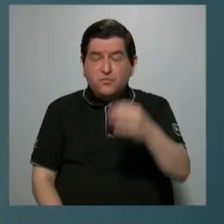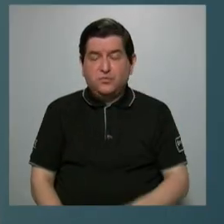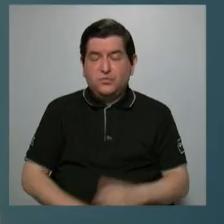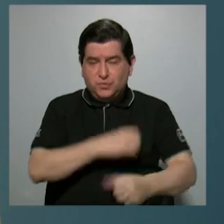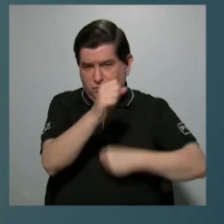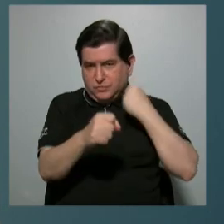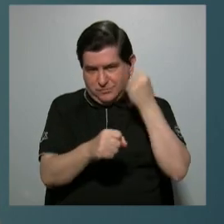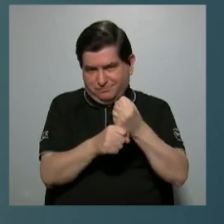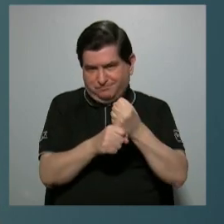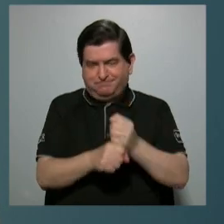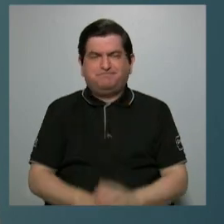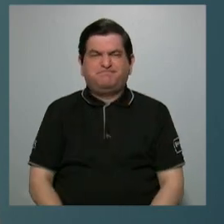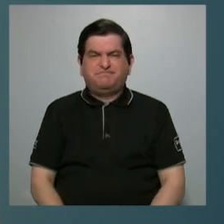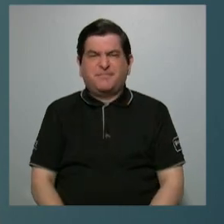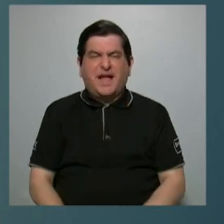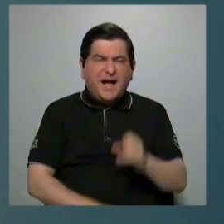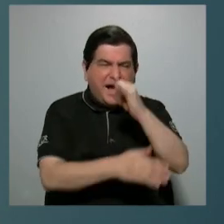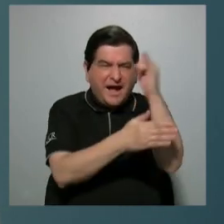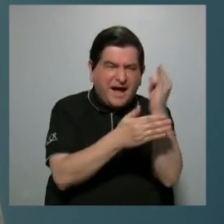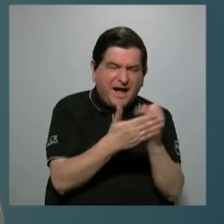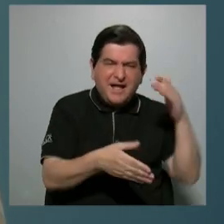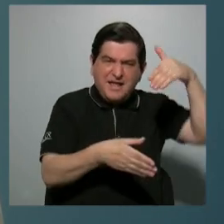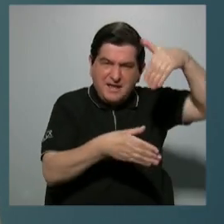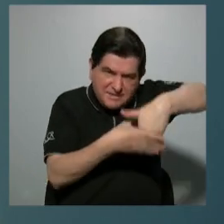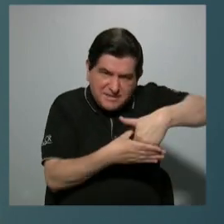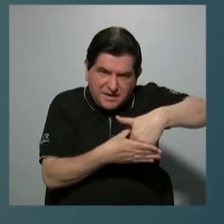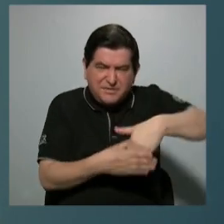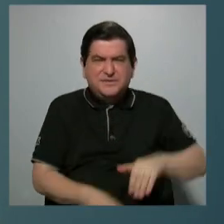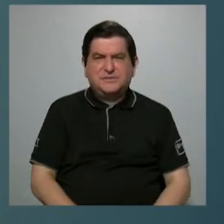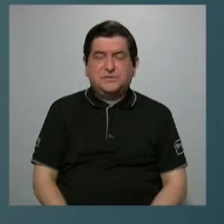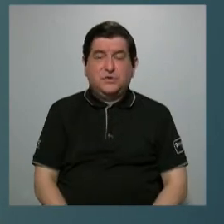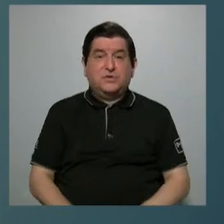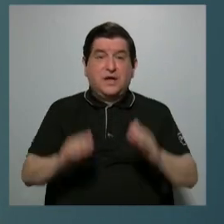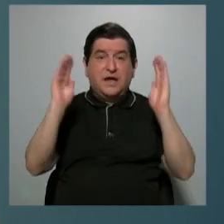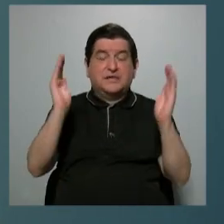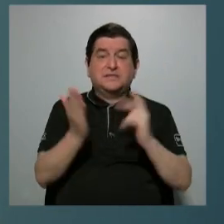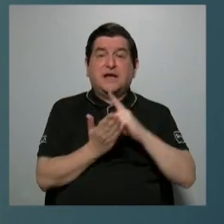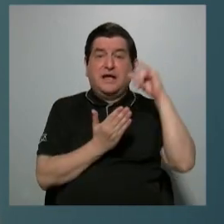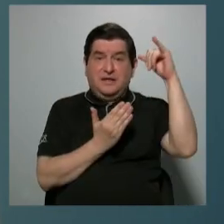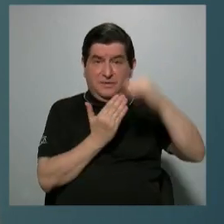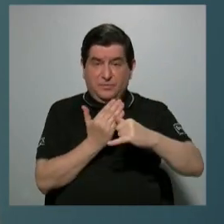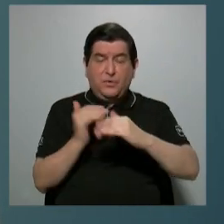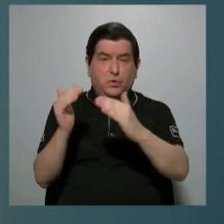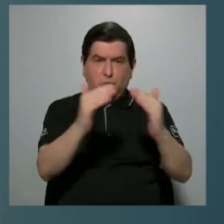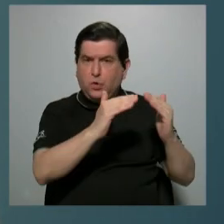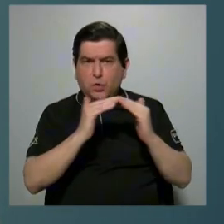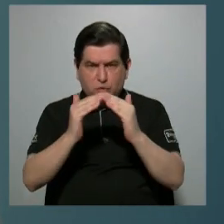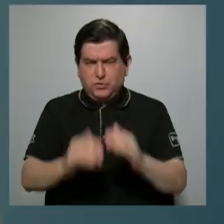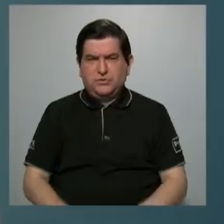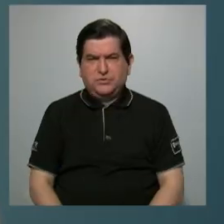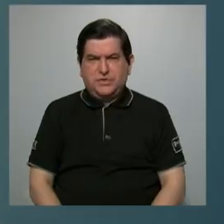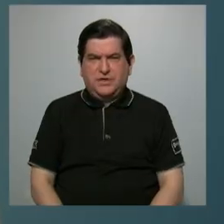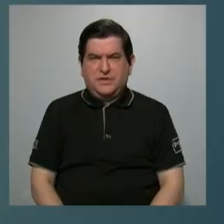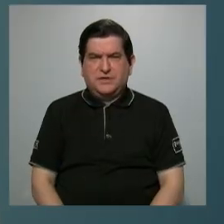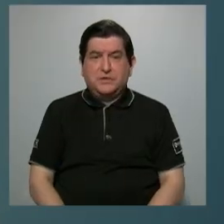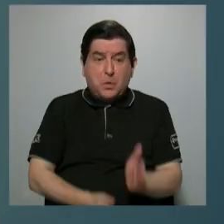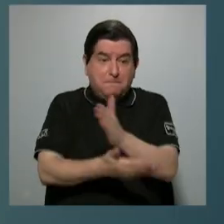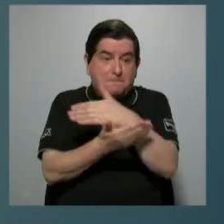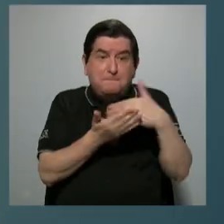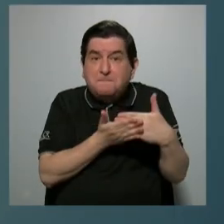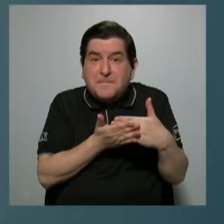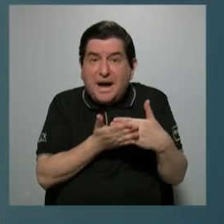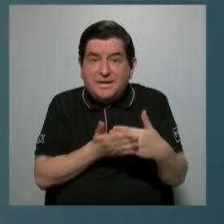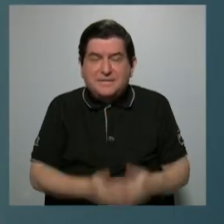años. Entonces se diseñan estas intervenciones que se suelen llamar grandes proyectos urbanos, que agarran algunos pedazos, como